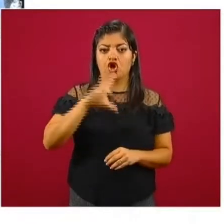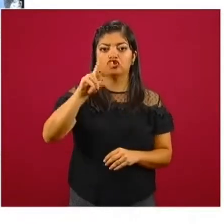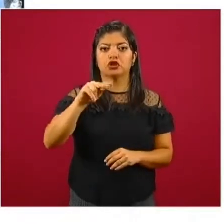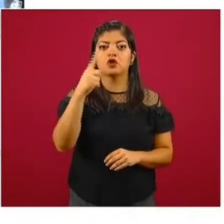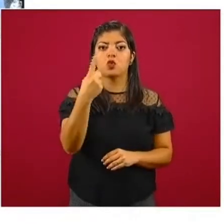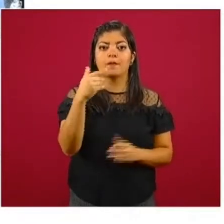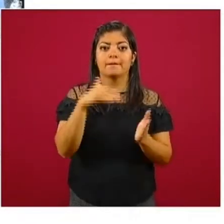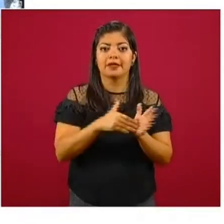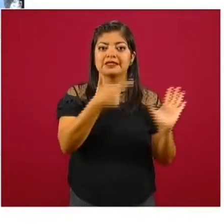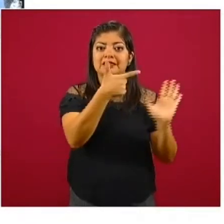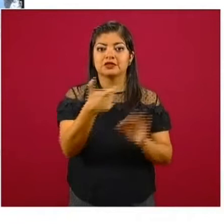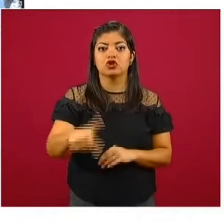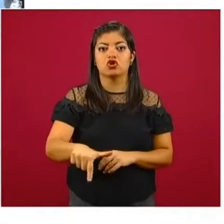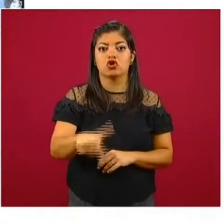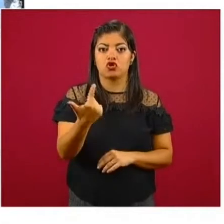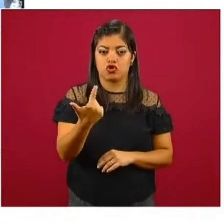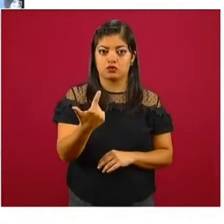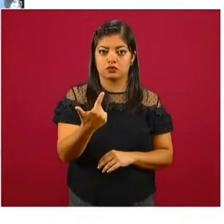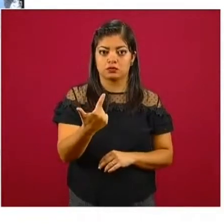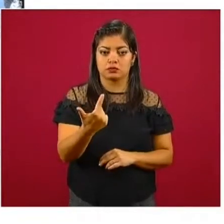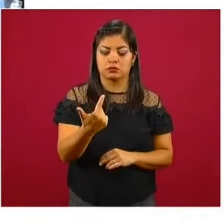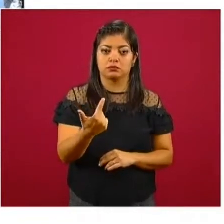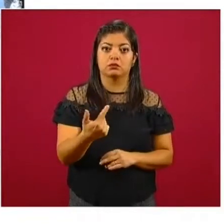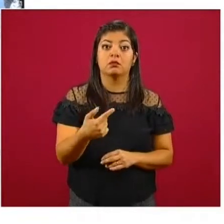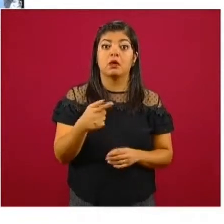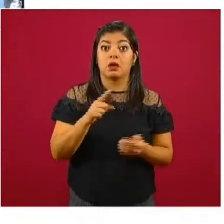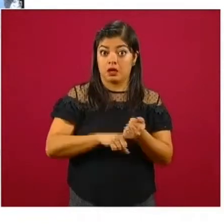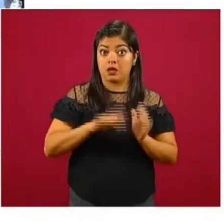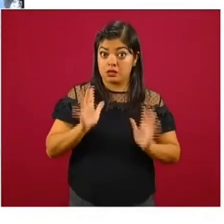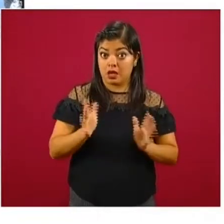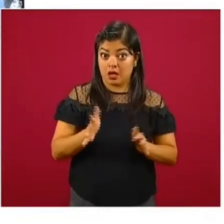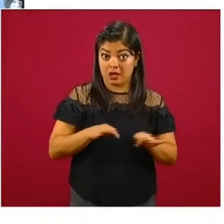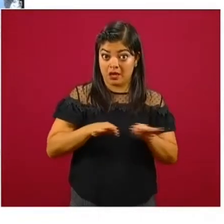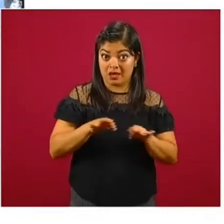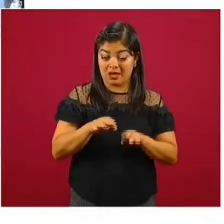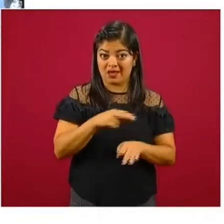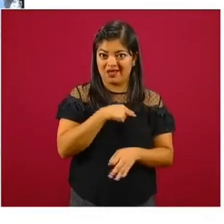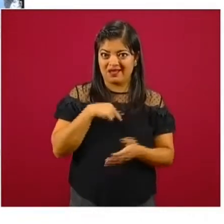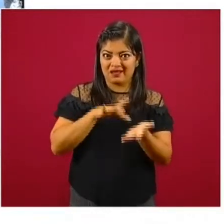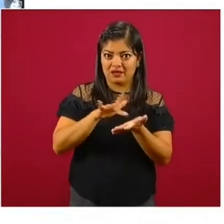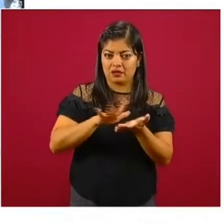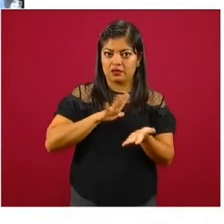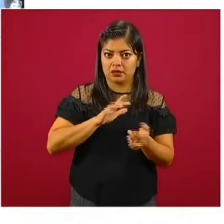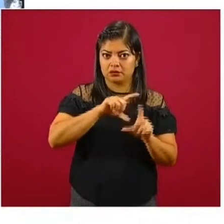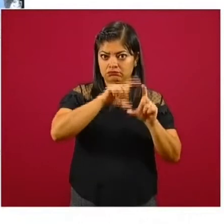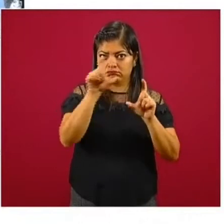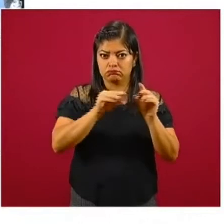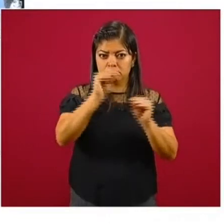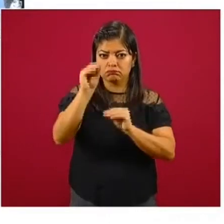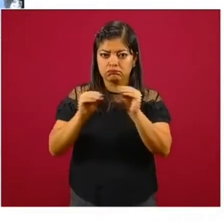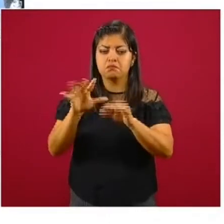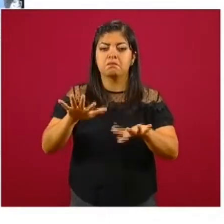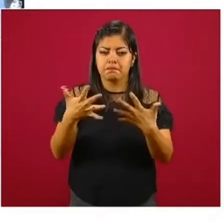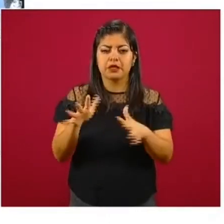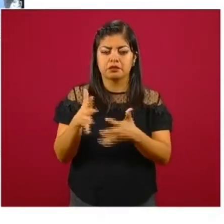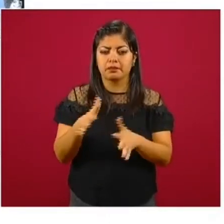712 y en actividades en apoyo a los que han desplegado, un promedio de